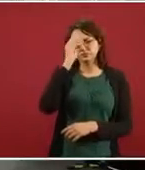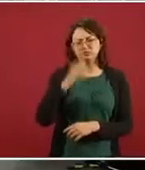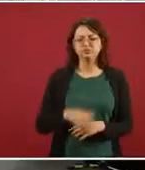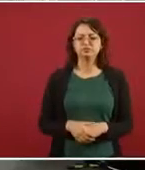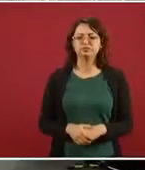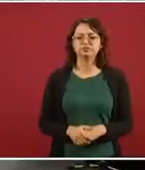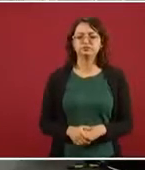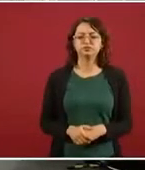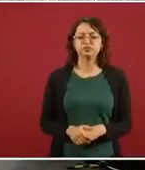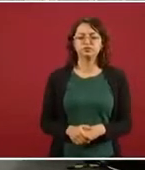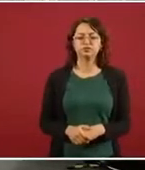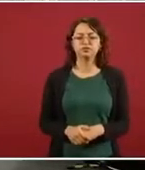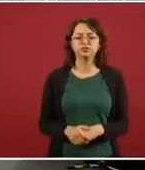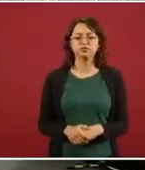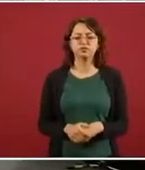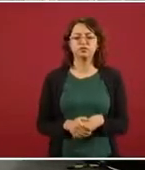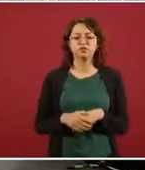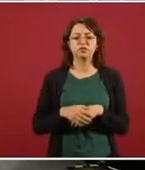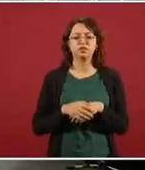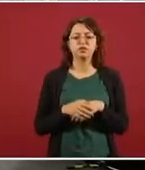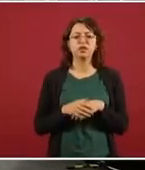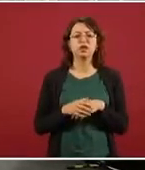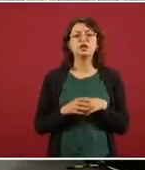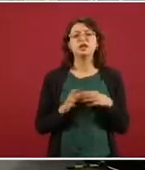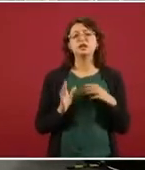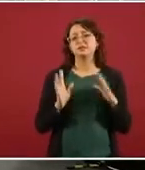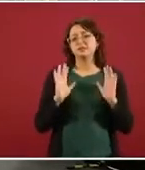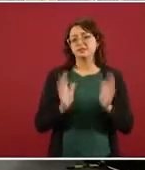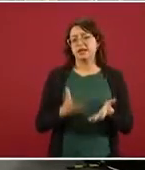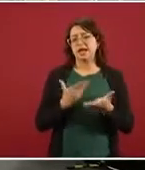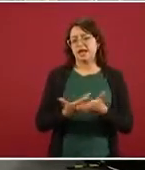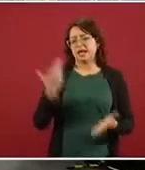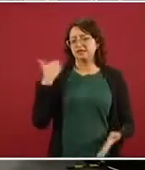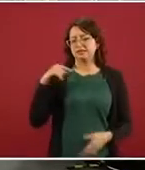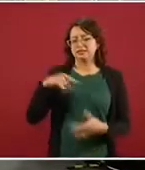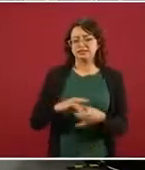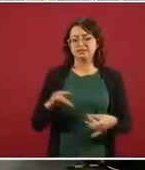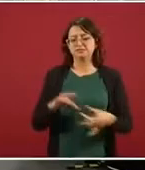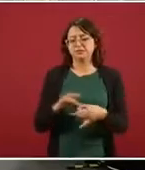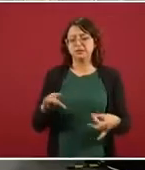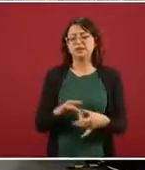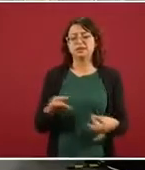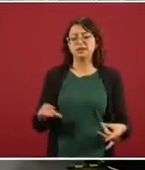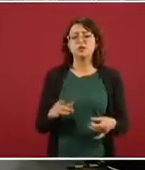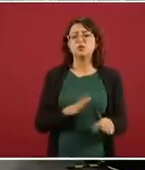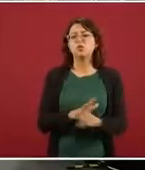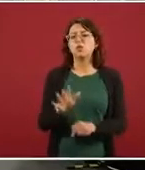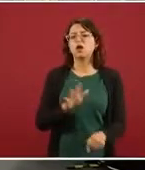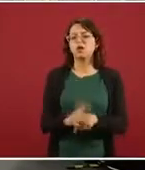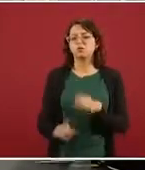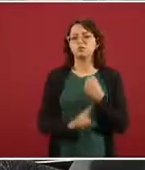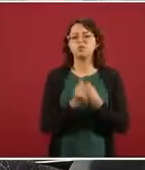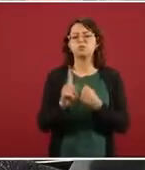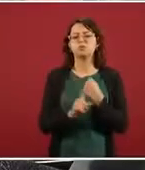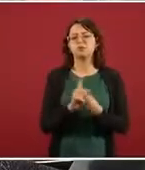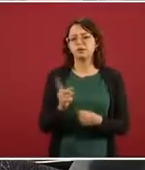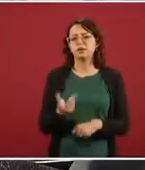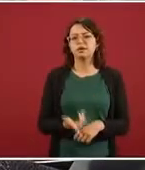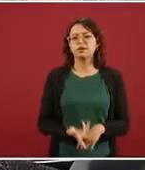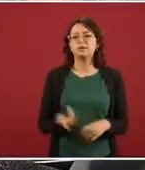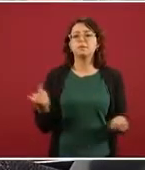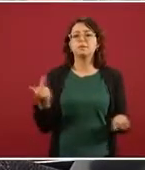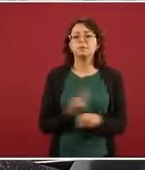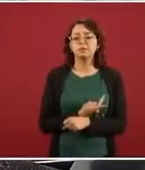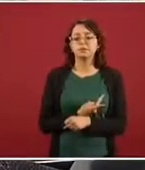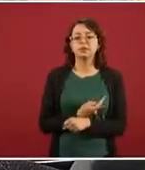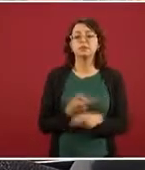Mira, aquí ya tuvimos alguna conferencia sobre el tema de adulto mayor y expusimos los motivos. Básicamente esto pasa